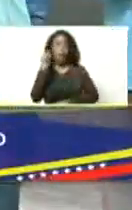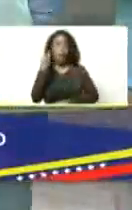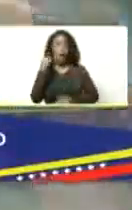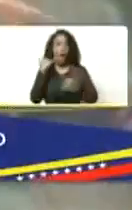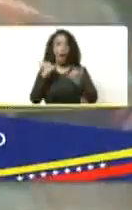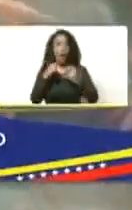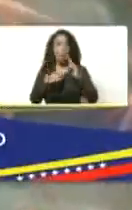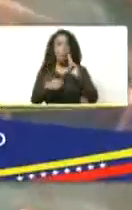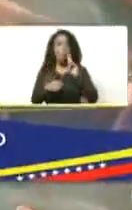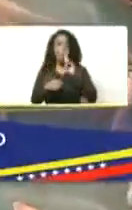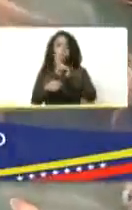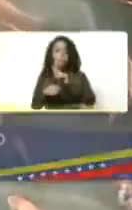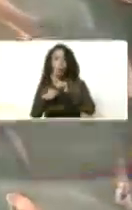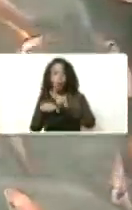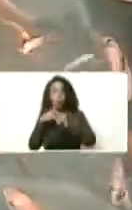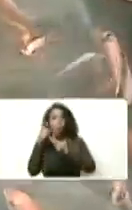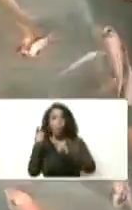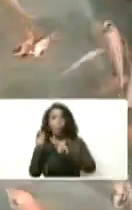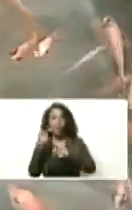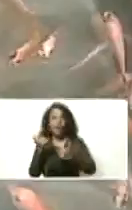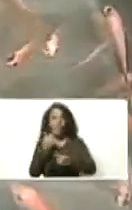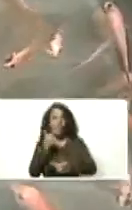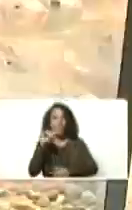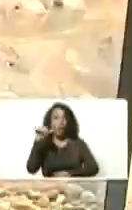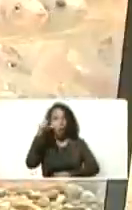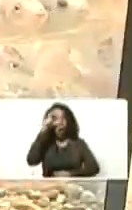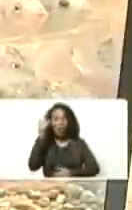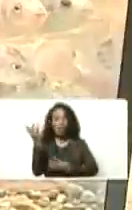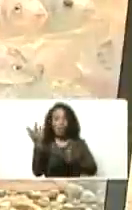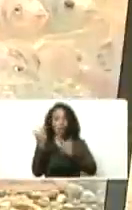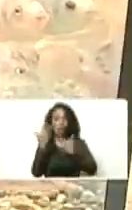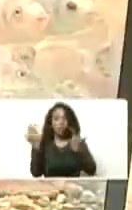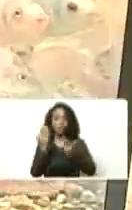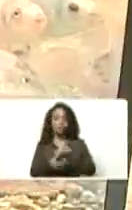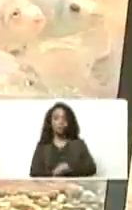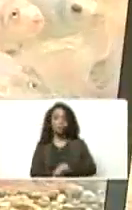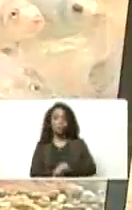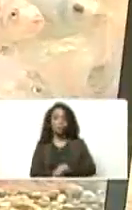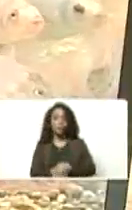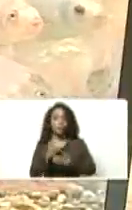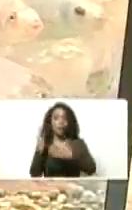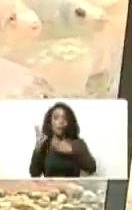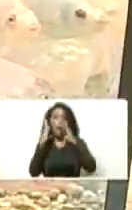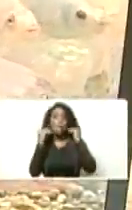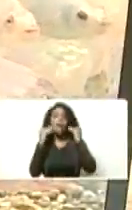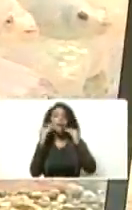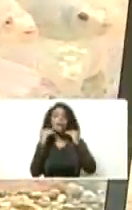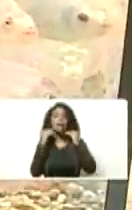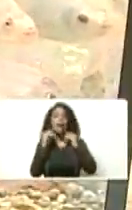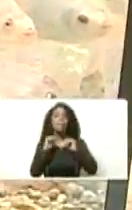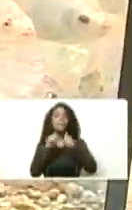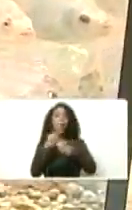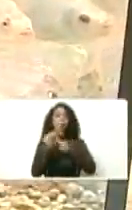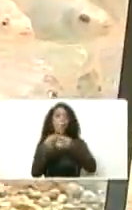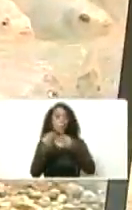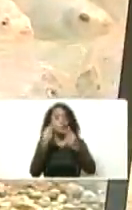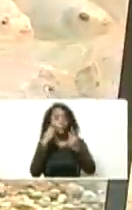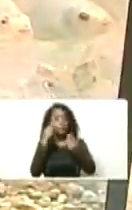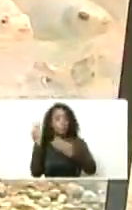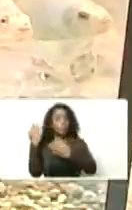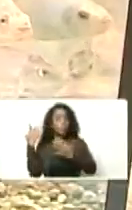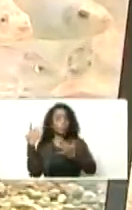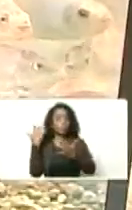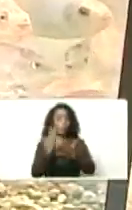aquí que dice arriaza dime algo riaza presidente mira esta experiencia surgió presidente fíjese los años que ellos dieron